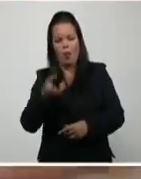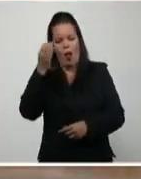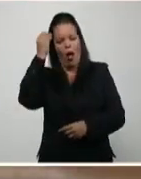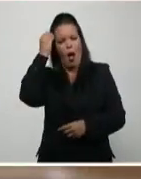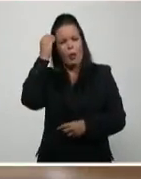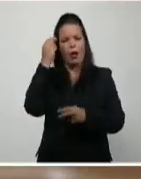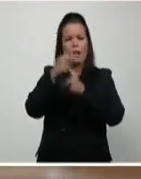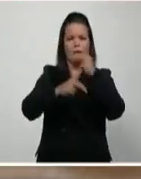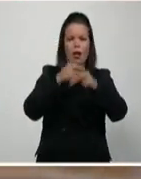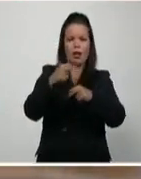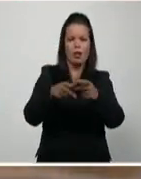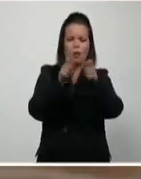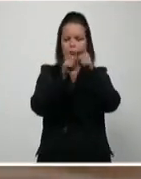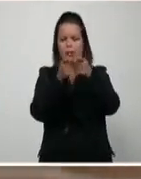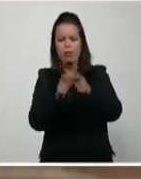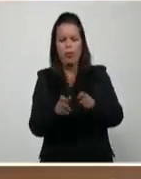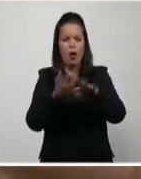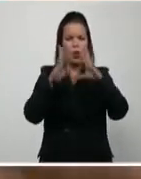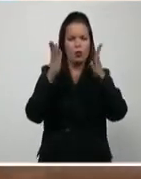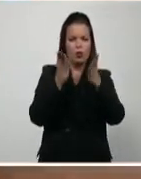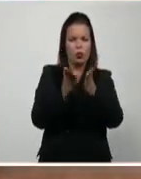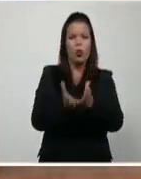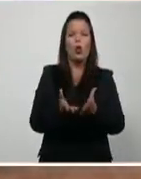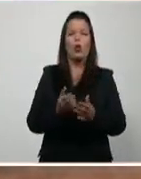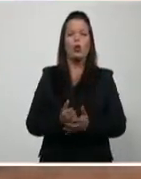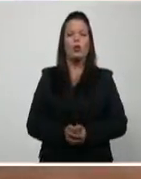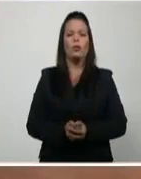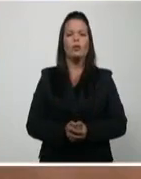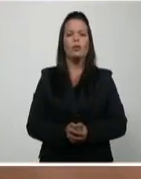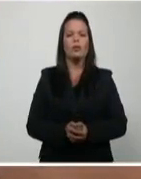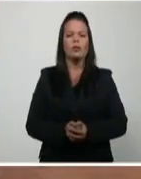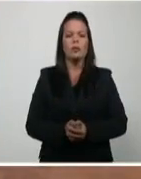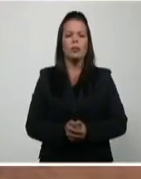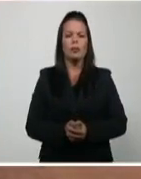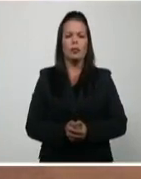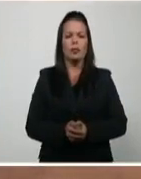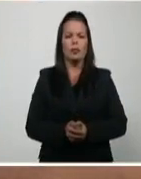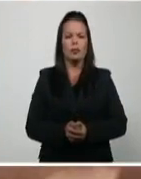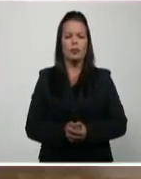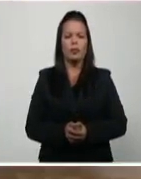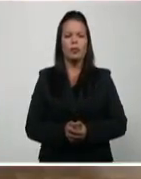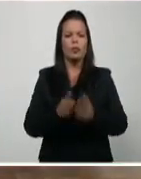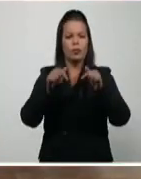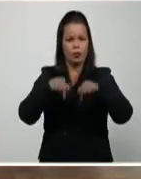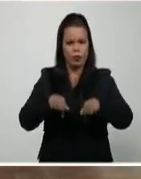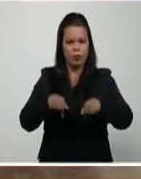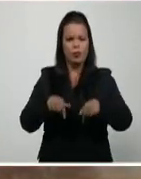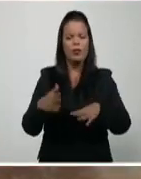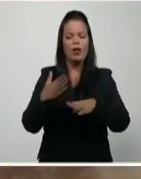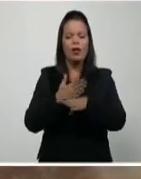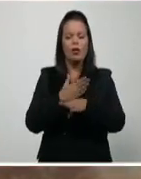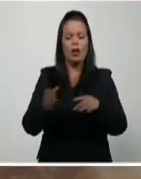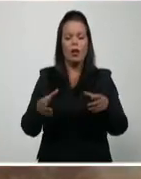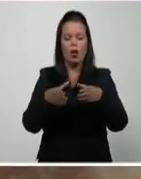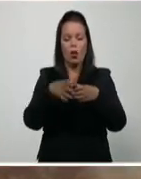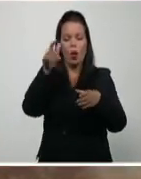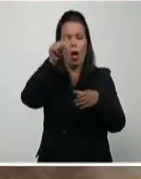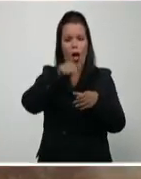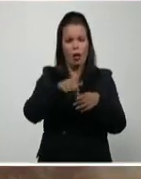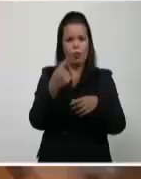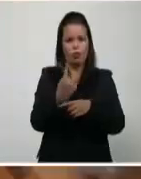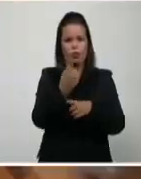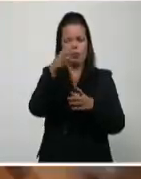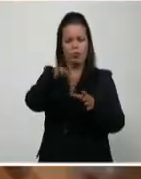del patrimonio de la segunda villa fundada en Cuba por los españoles. Entre estos pedagogos se encuentra el maestro Juan Luis